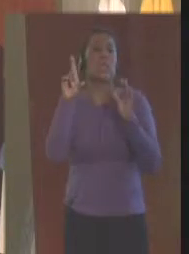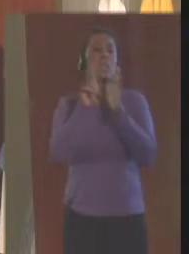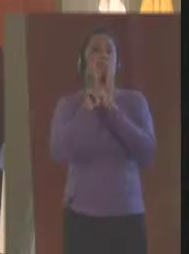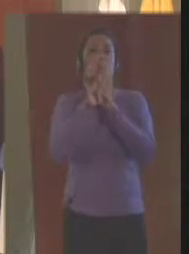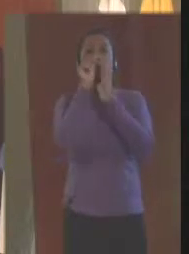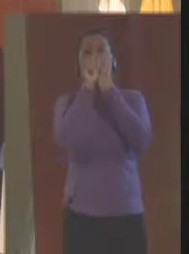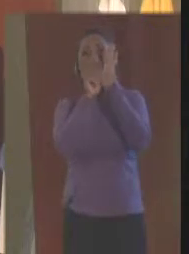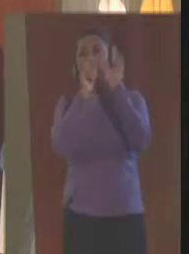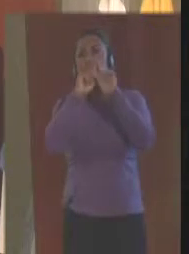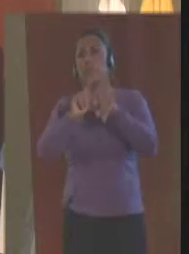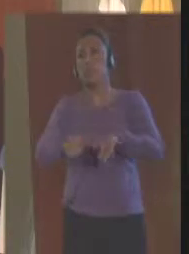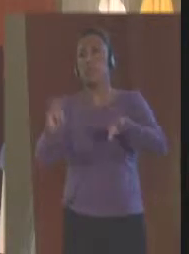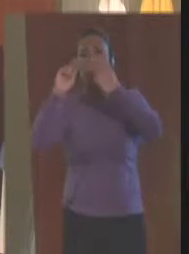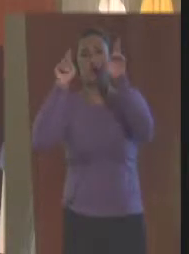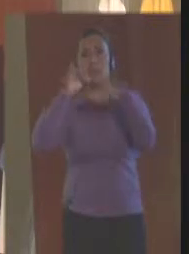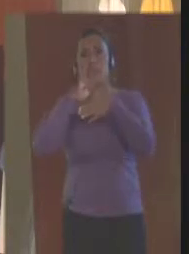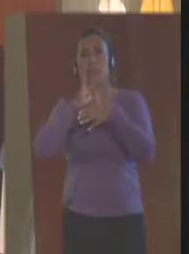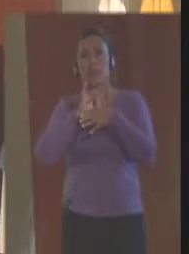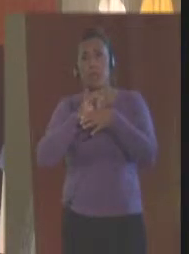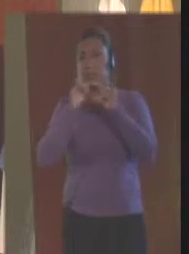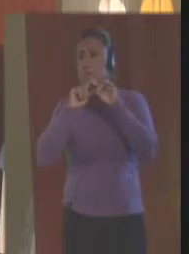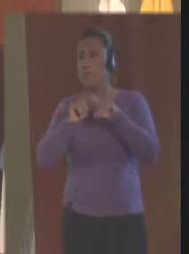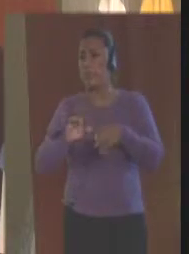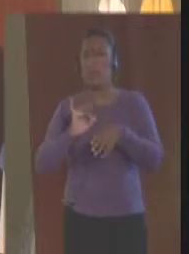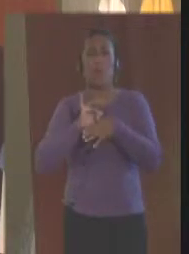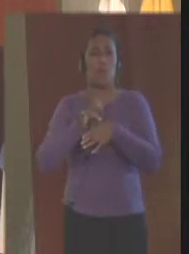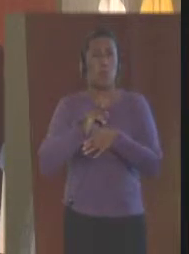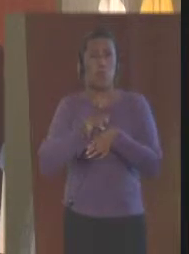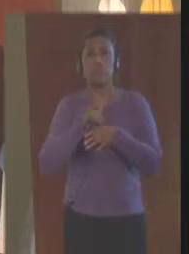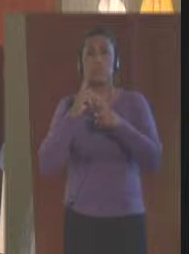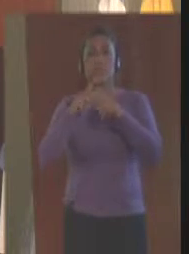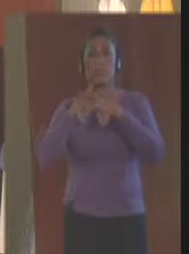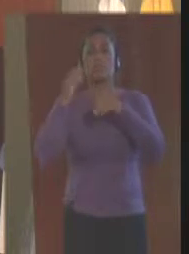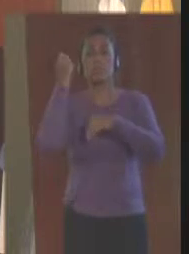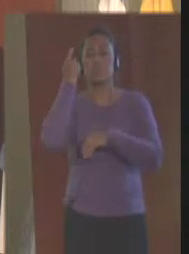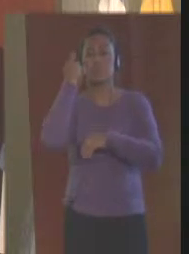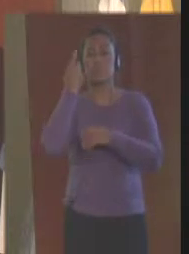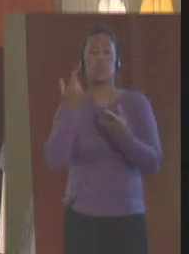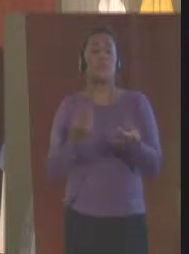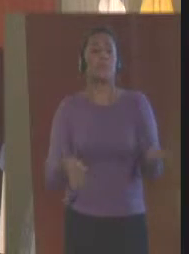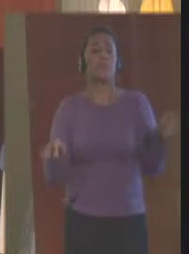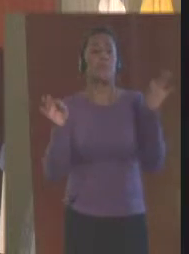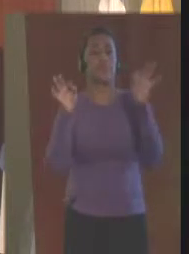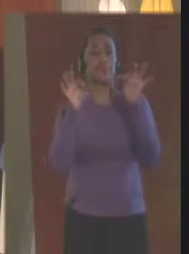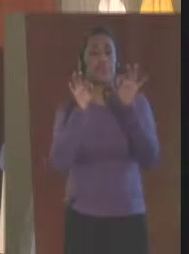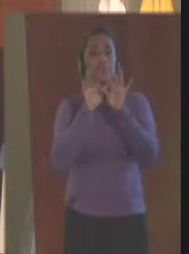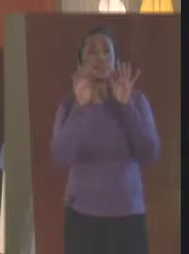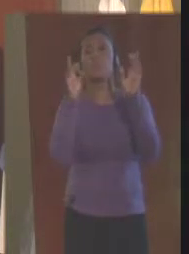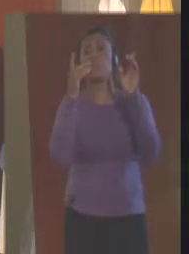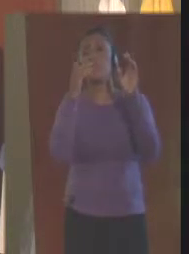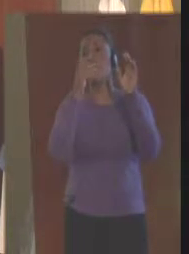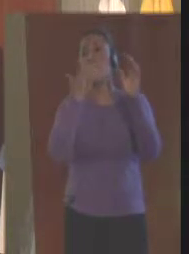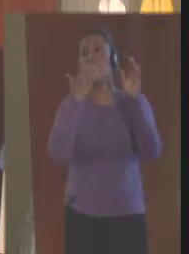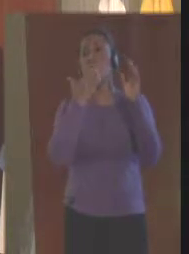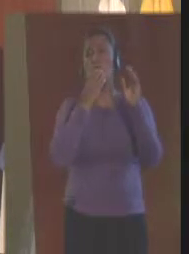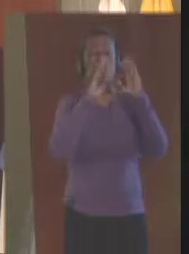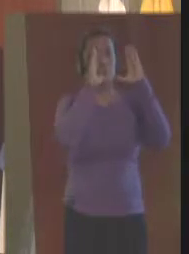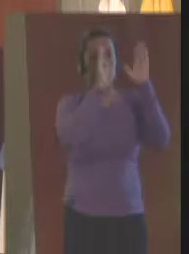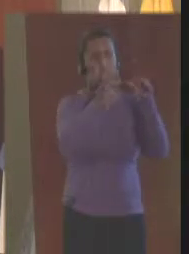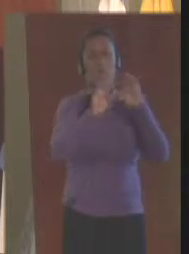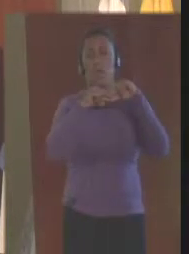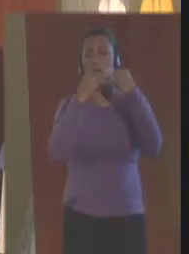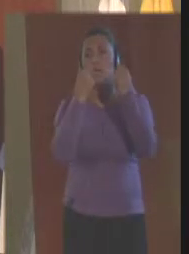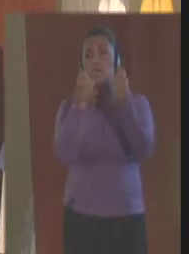conceptuales respecto a la gestión de riesgos. Ahí tenemos alguna referencia de carácter legislativa. de los diferentes cuerpos normativos que